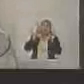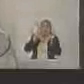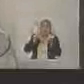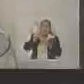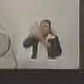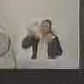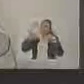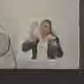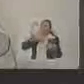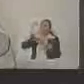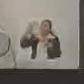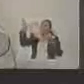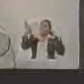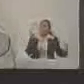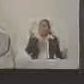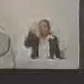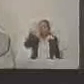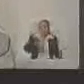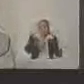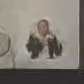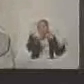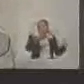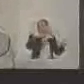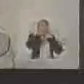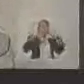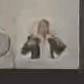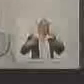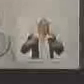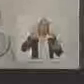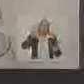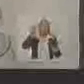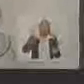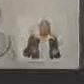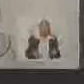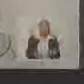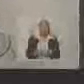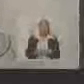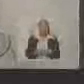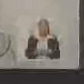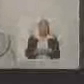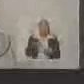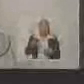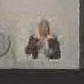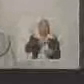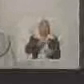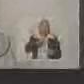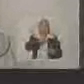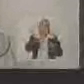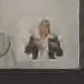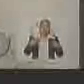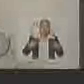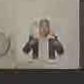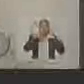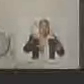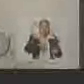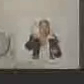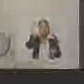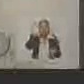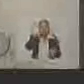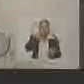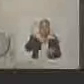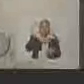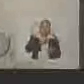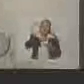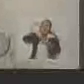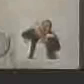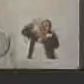sus ferias de arte, y de tal manera que los juarenses puedan ir a otros países también a exponer sus cosas. Tenemos